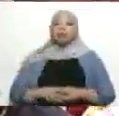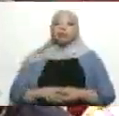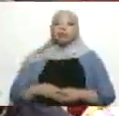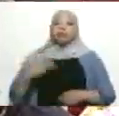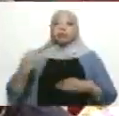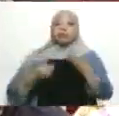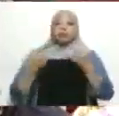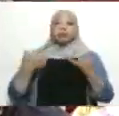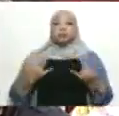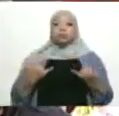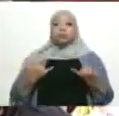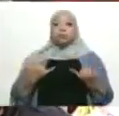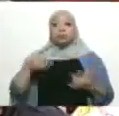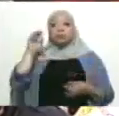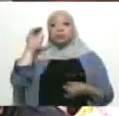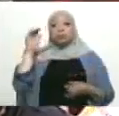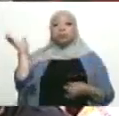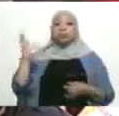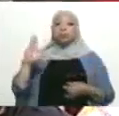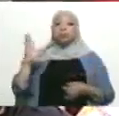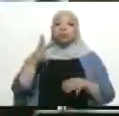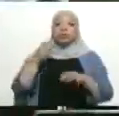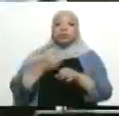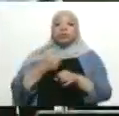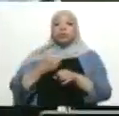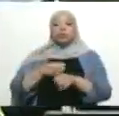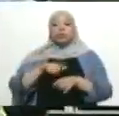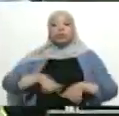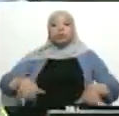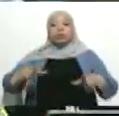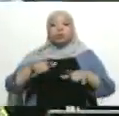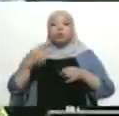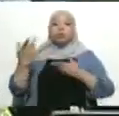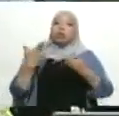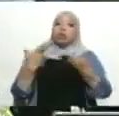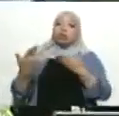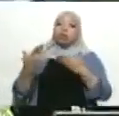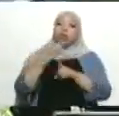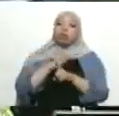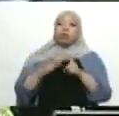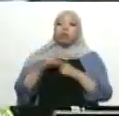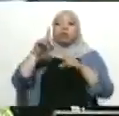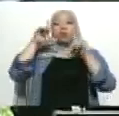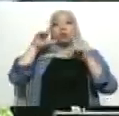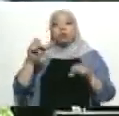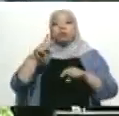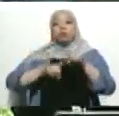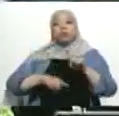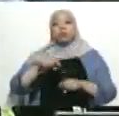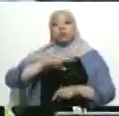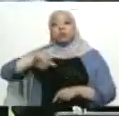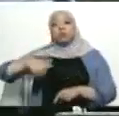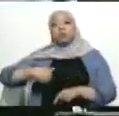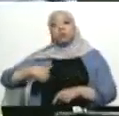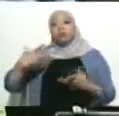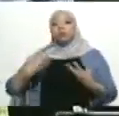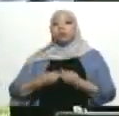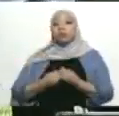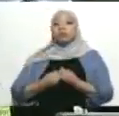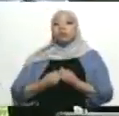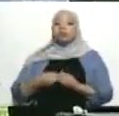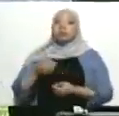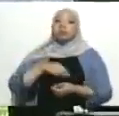allá. Cada que toda esta sea una gran zona de intercambio de productos y mercancías, pero fundamentalmente